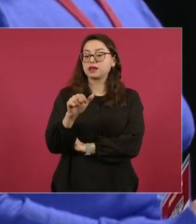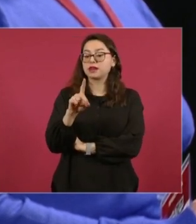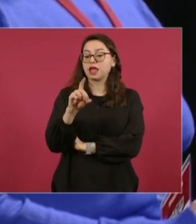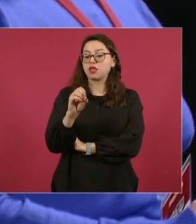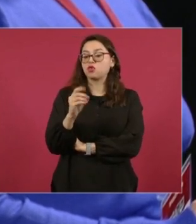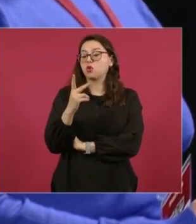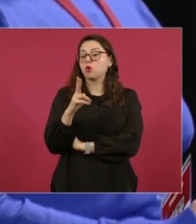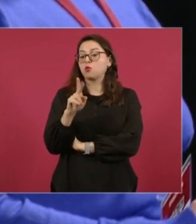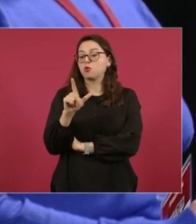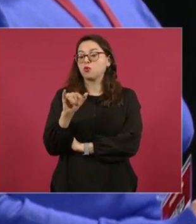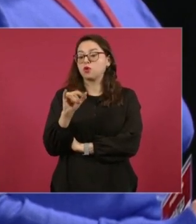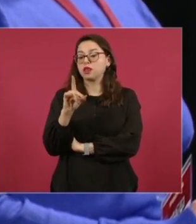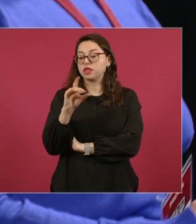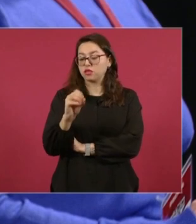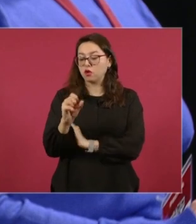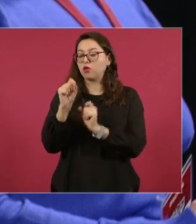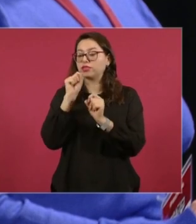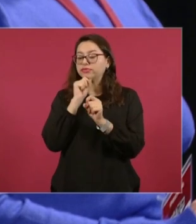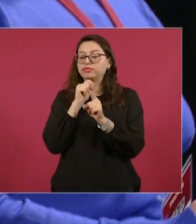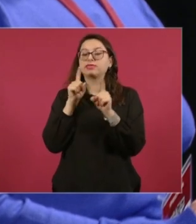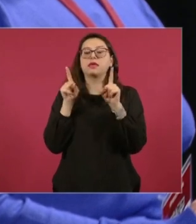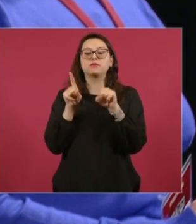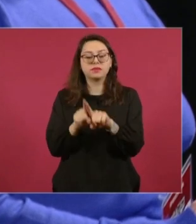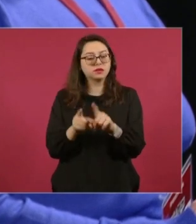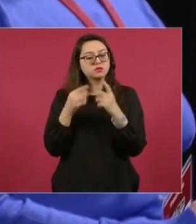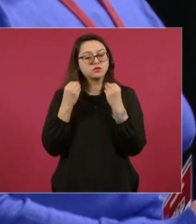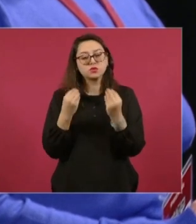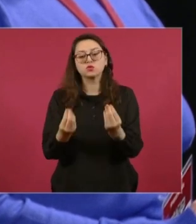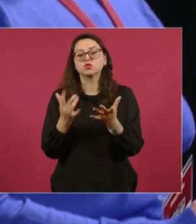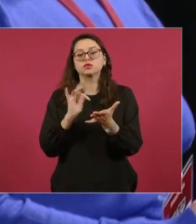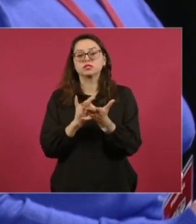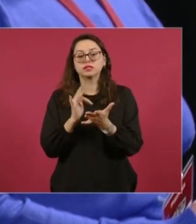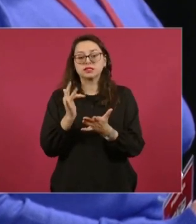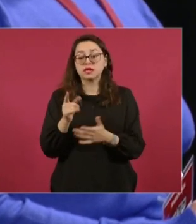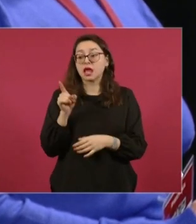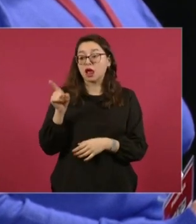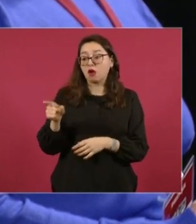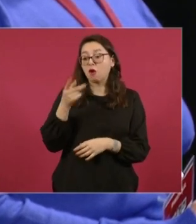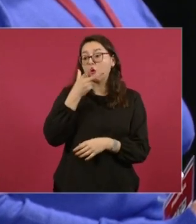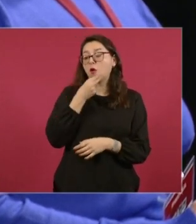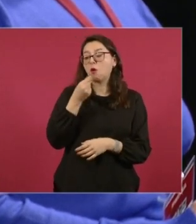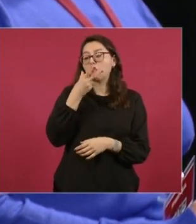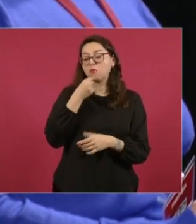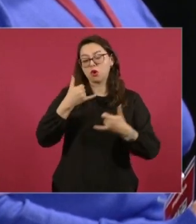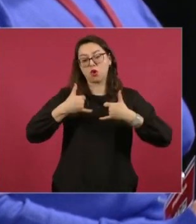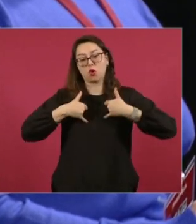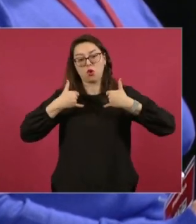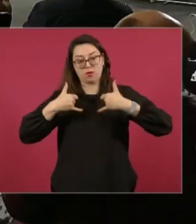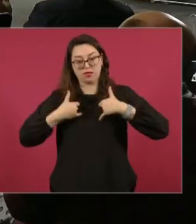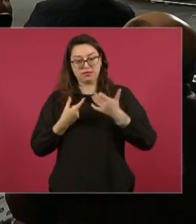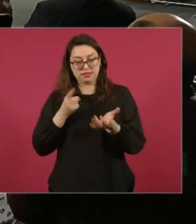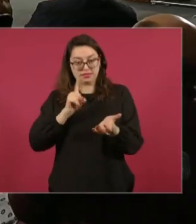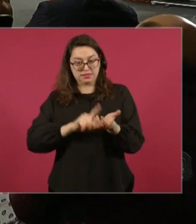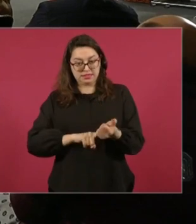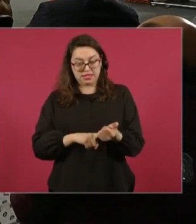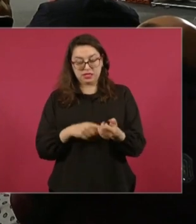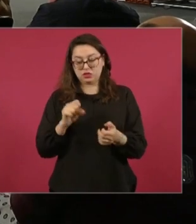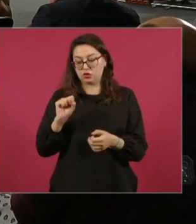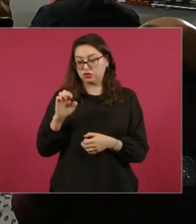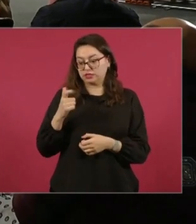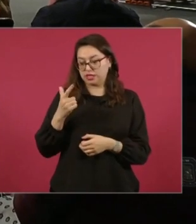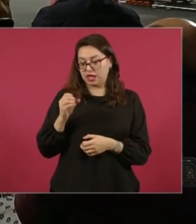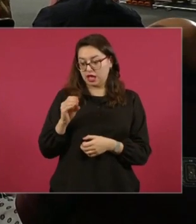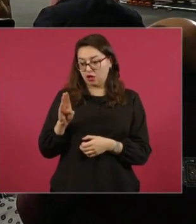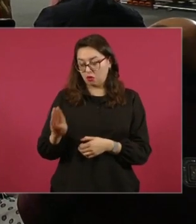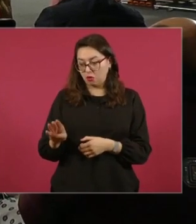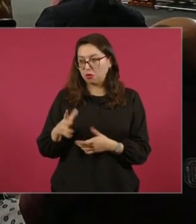joven que está en la delegación de la Secretaría de Gobernación? Porque todos se pusieron a hacer